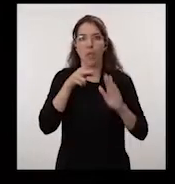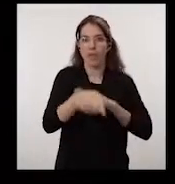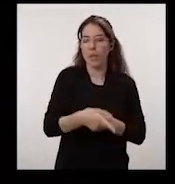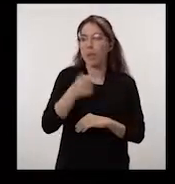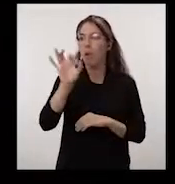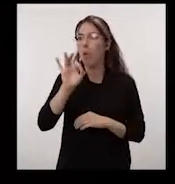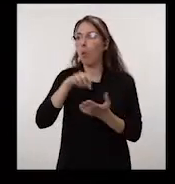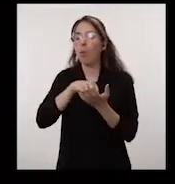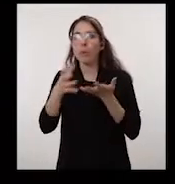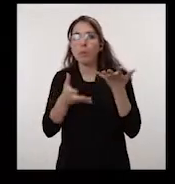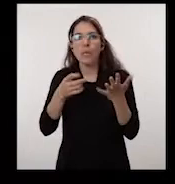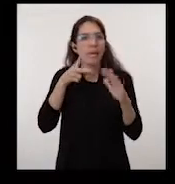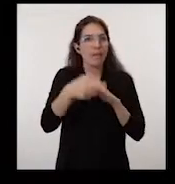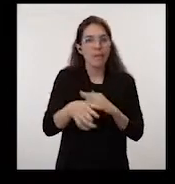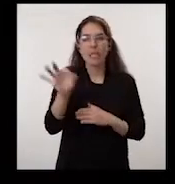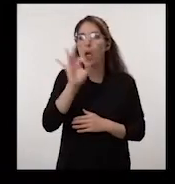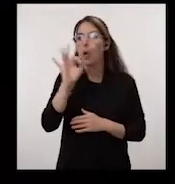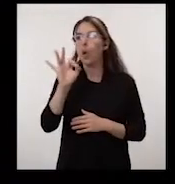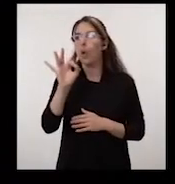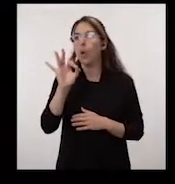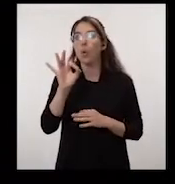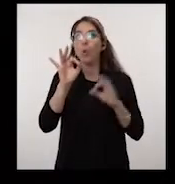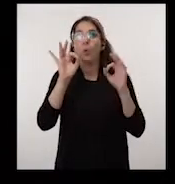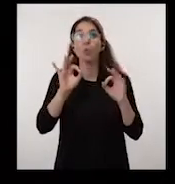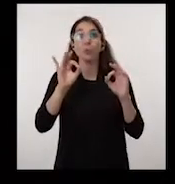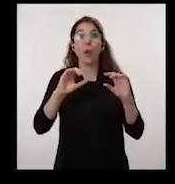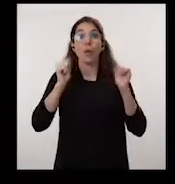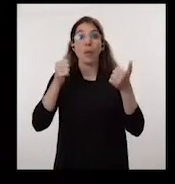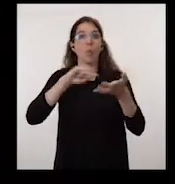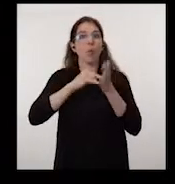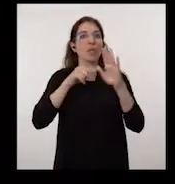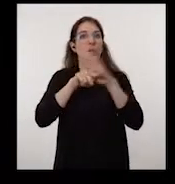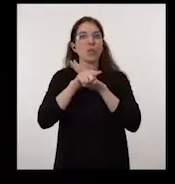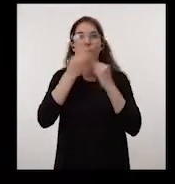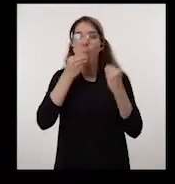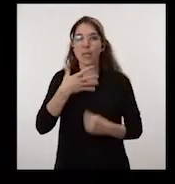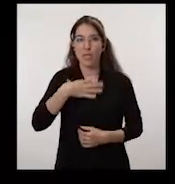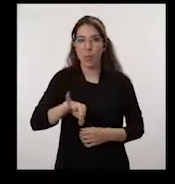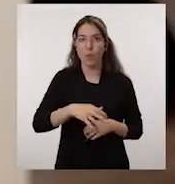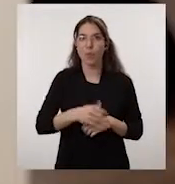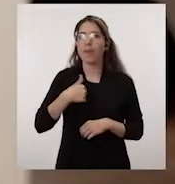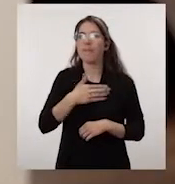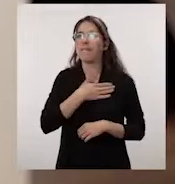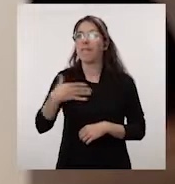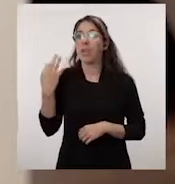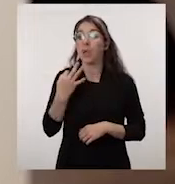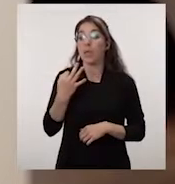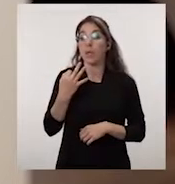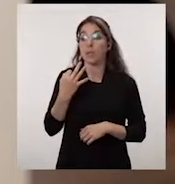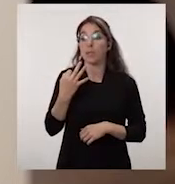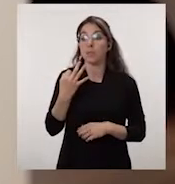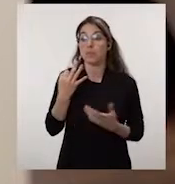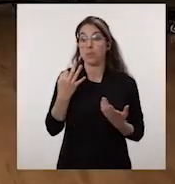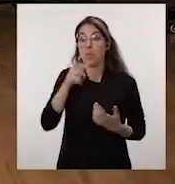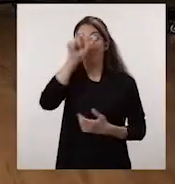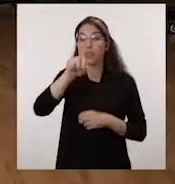incertidumbres evita gestionar desde el principio ese proyecto bien a mí me gustaría si te parece escuchar la experiencia